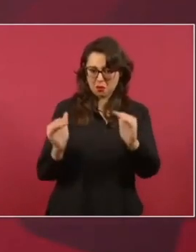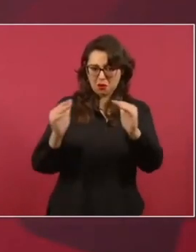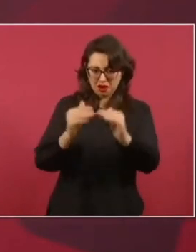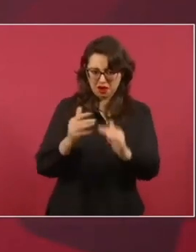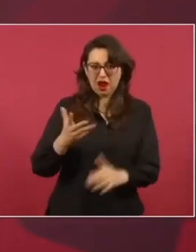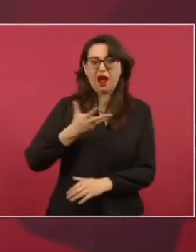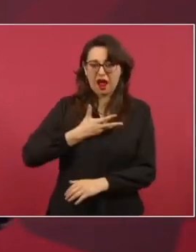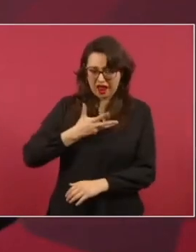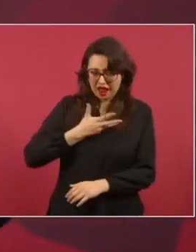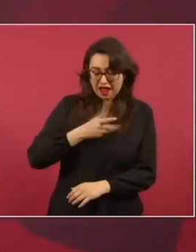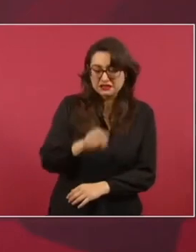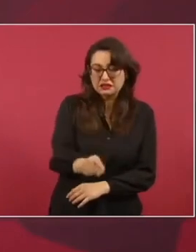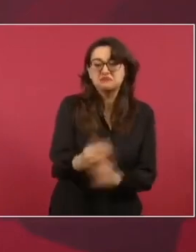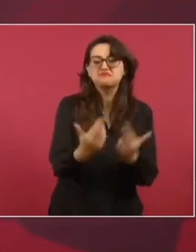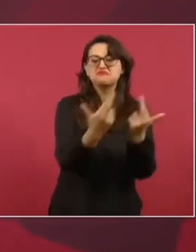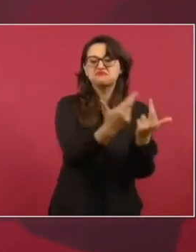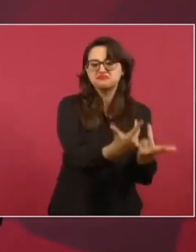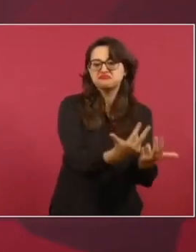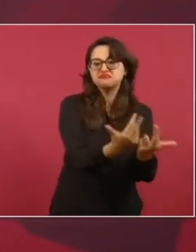sin